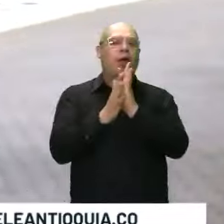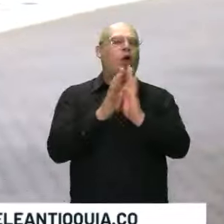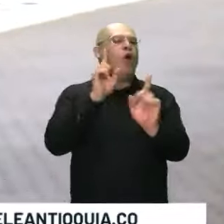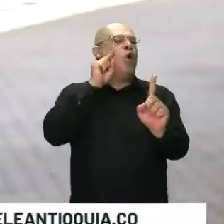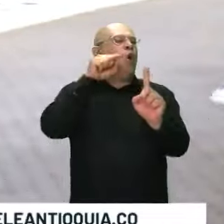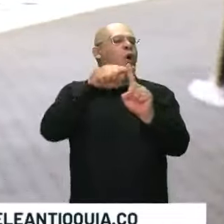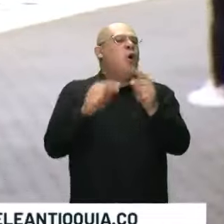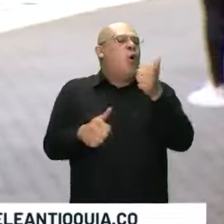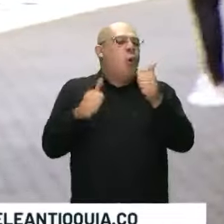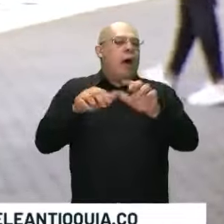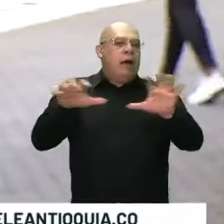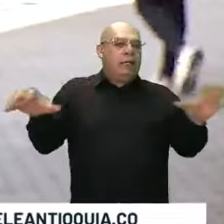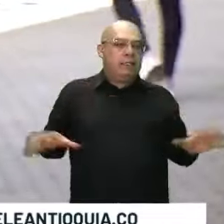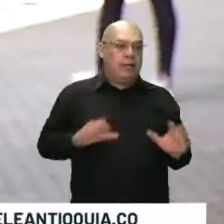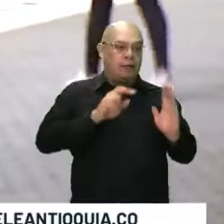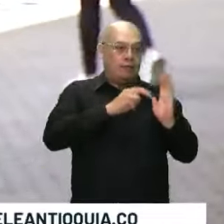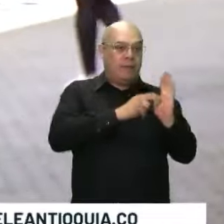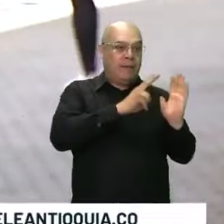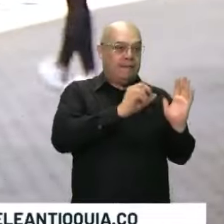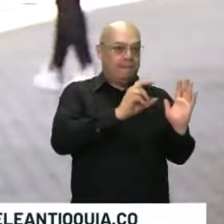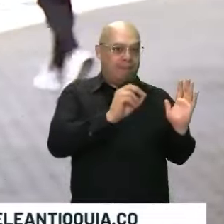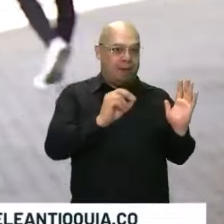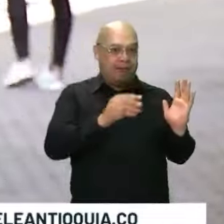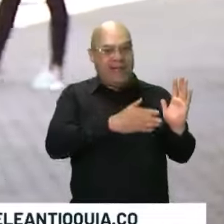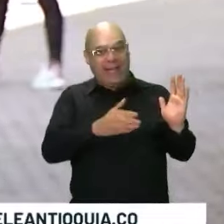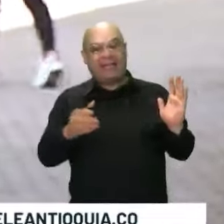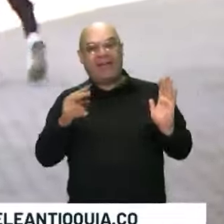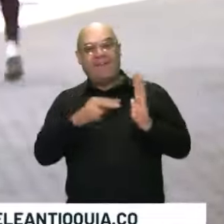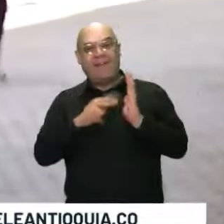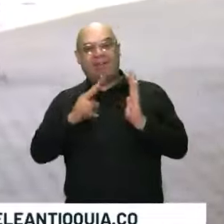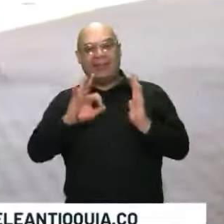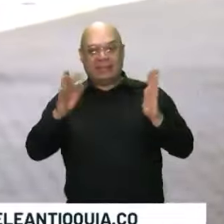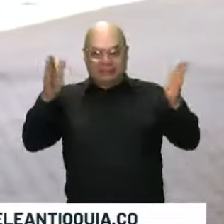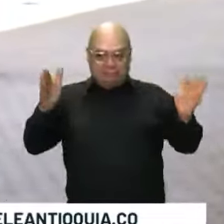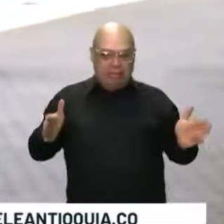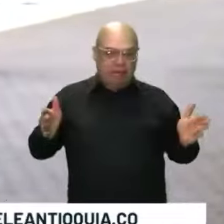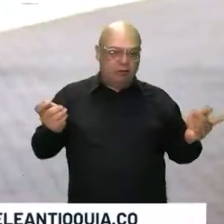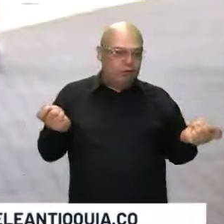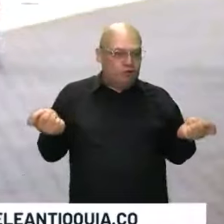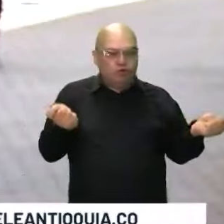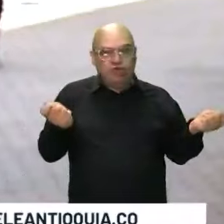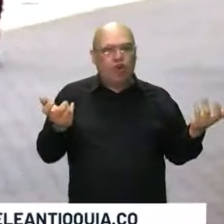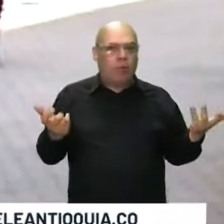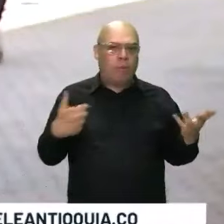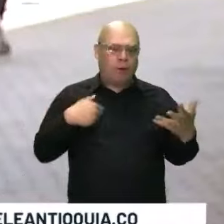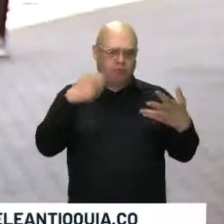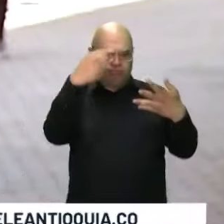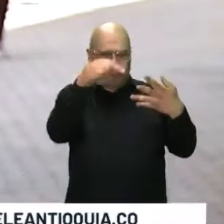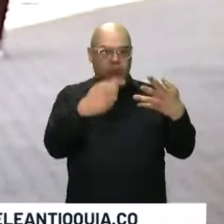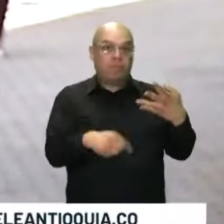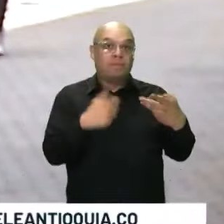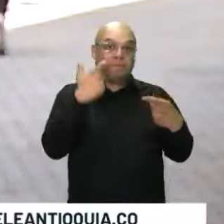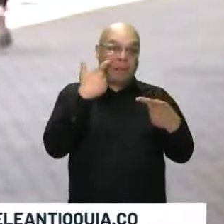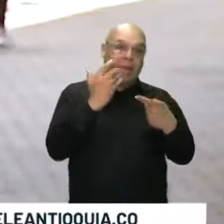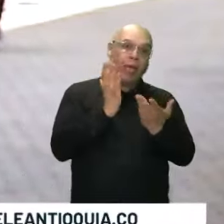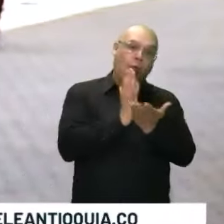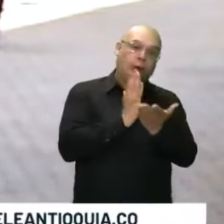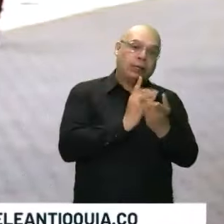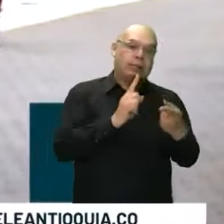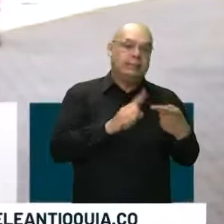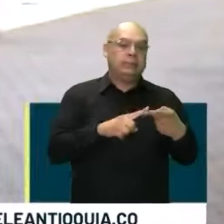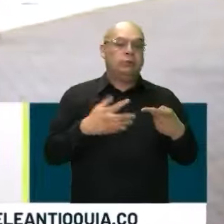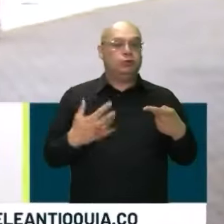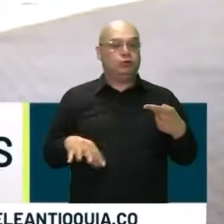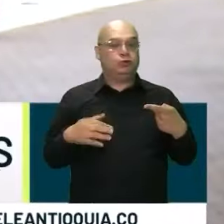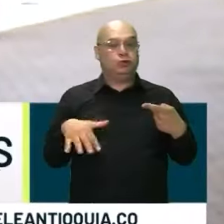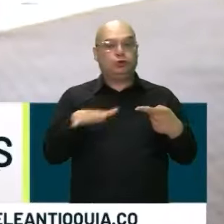entre 2020 y 2023. Llama a la atención varios indicadores. Inicialmente educación, donde se evidencia un aumento